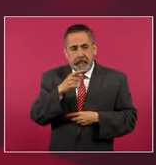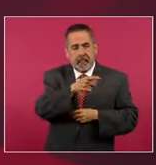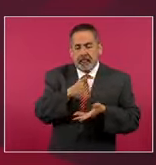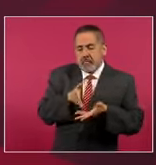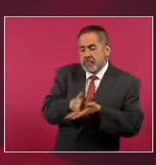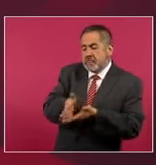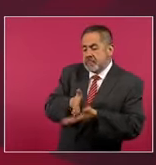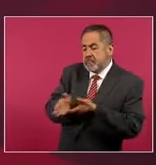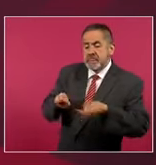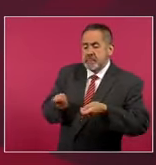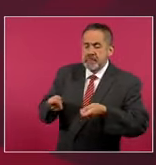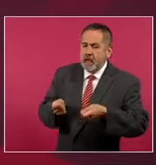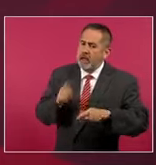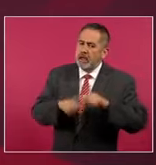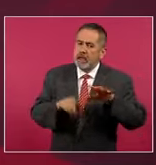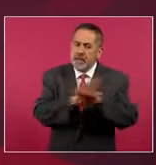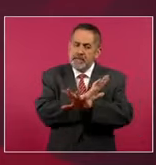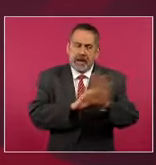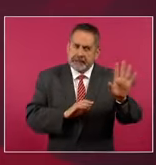intervencionista.